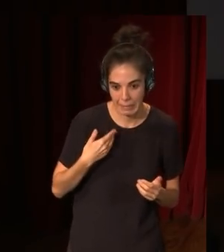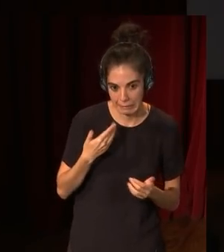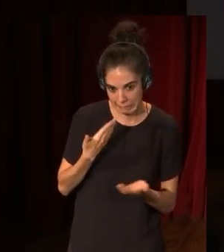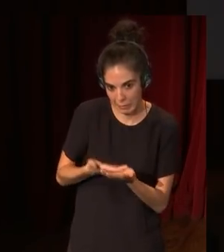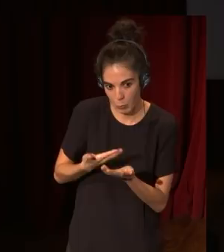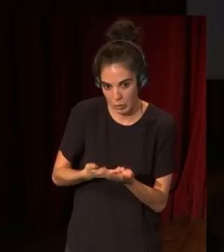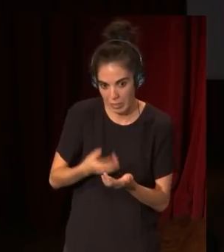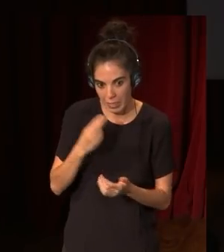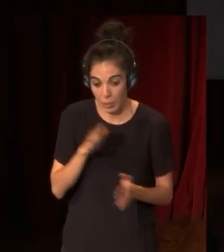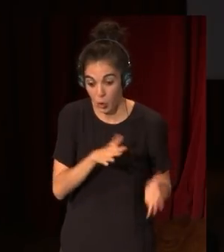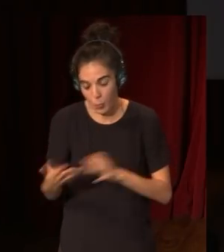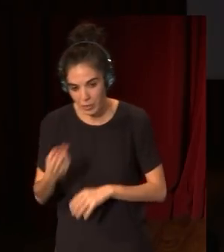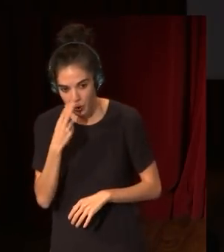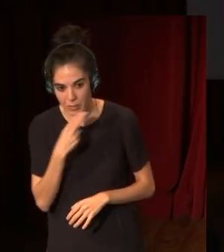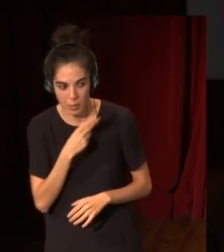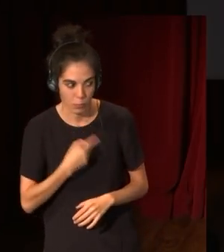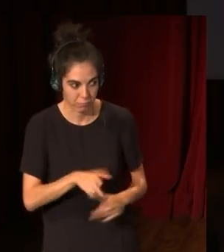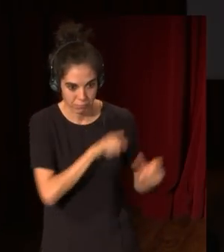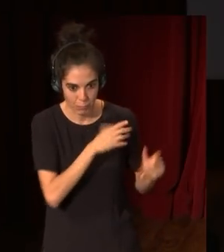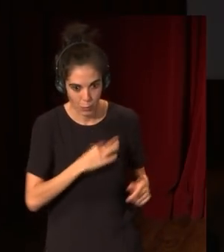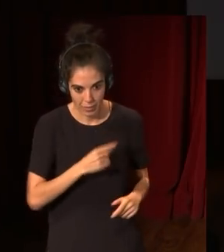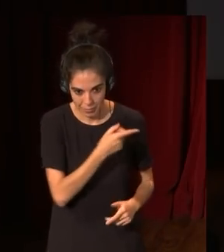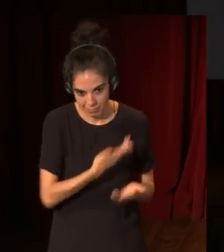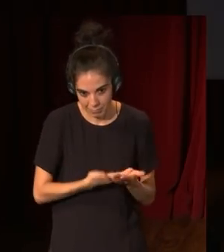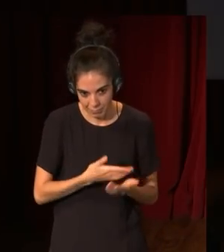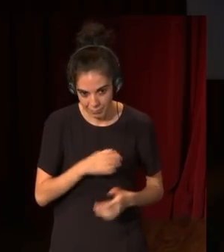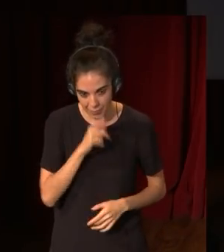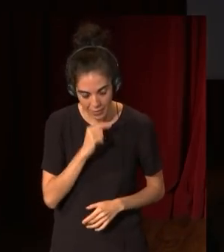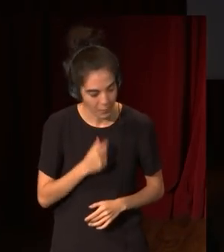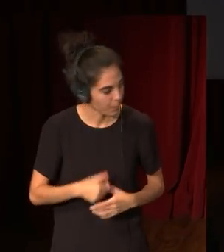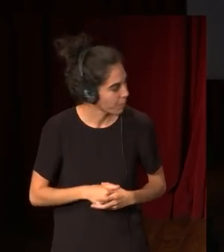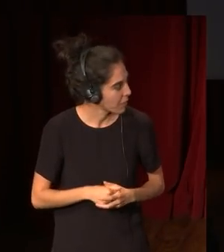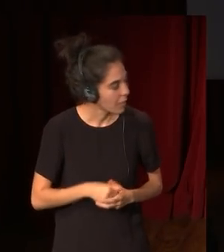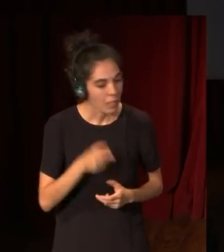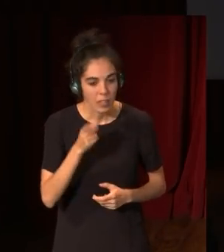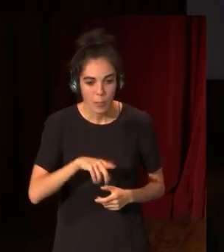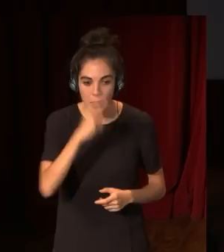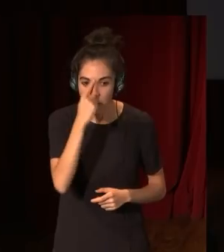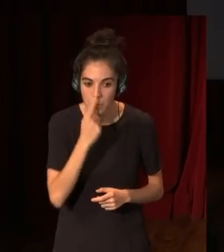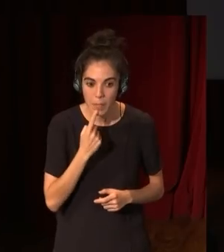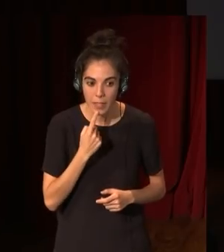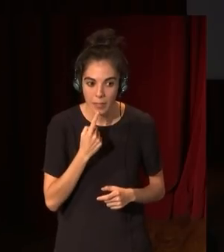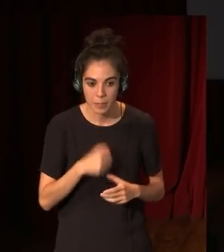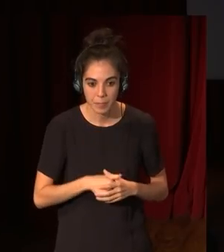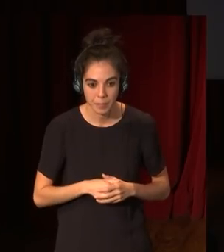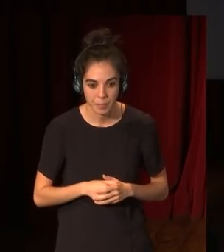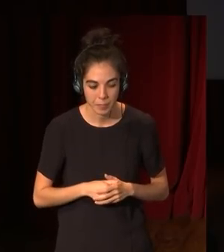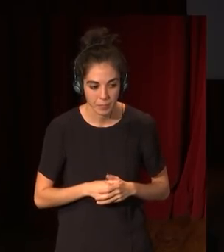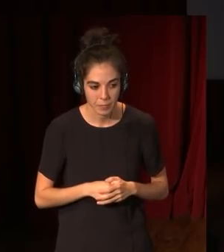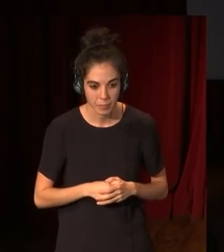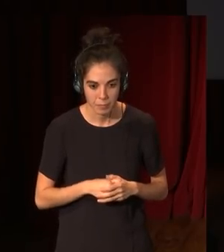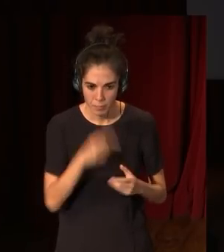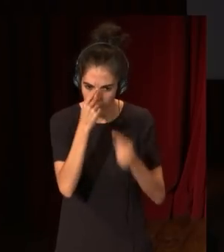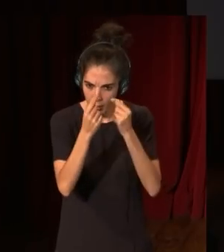y también de su propia salvación eterna la imagen además bueno nos dejan otra vez estos